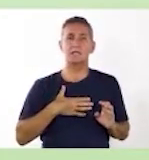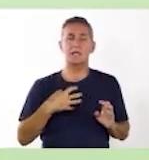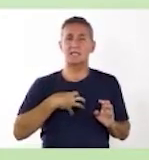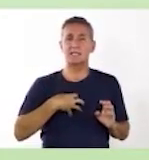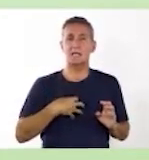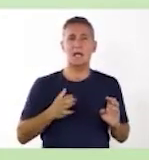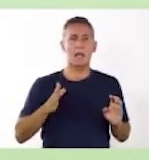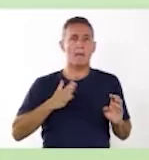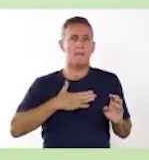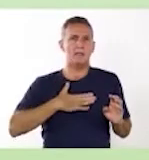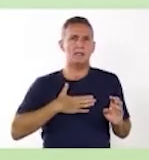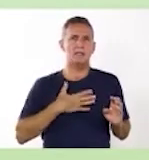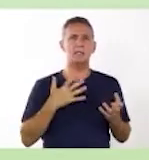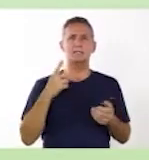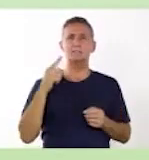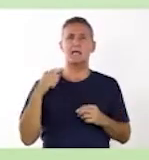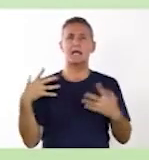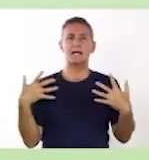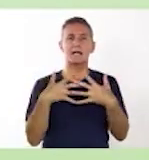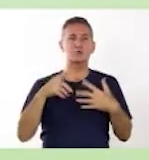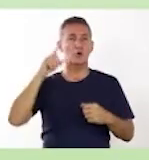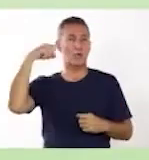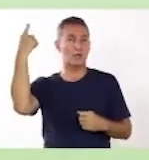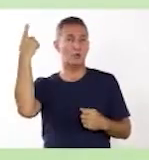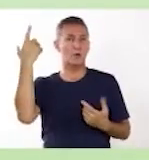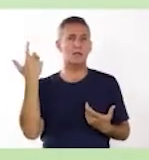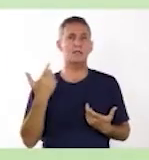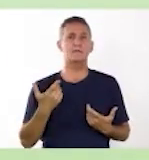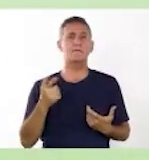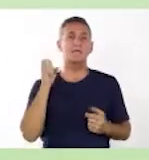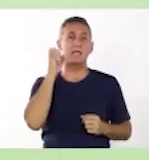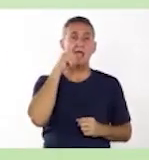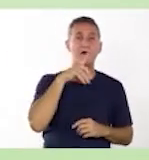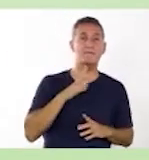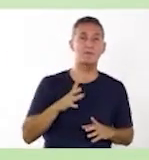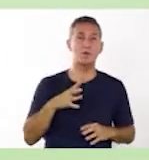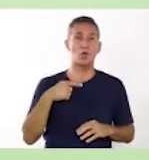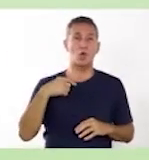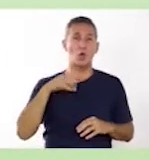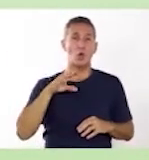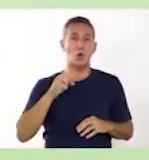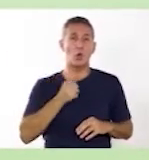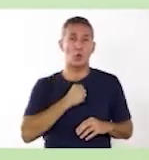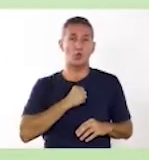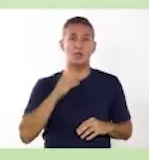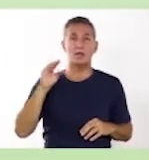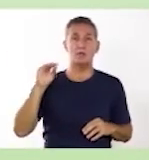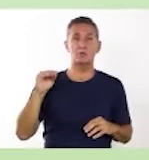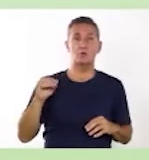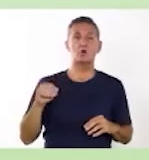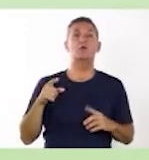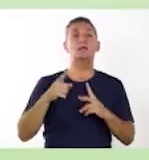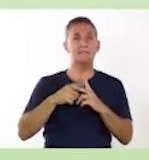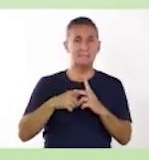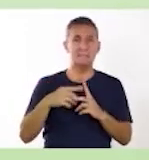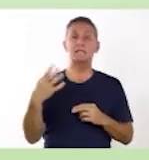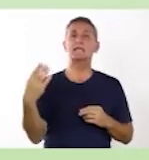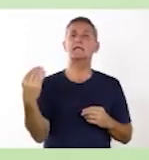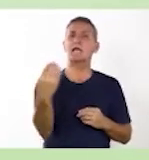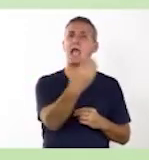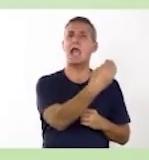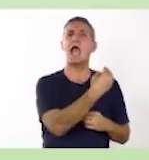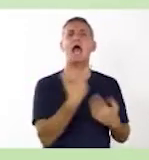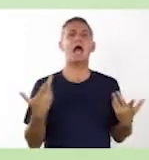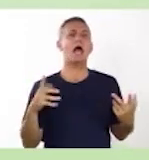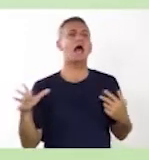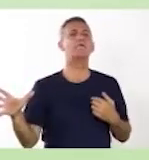una pertenencia en cuanto a su nacionalidad. Y al final, cuando él dice que quiero hablar y que hablen